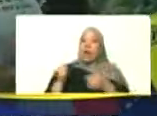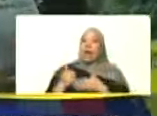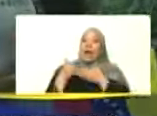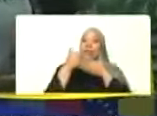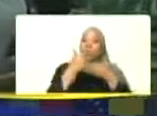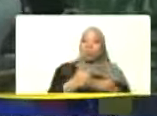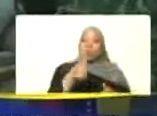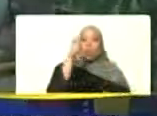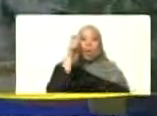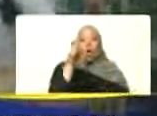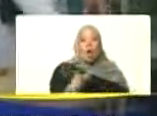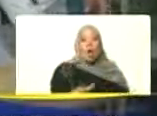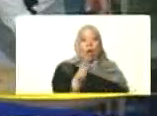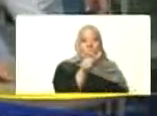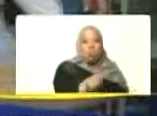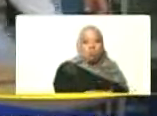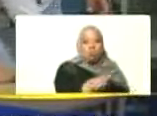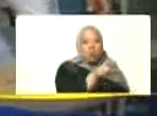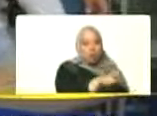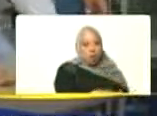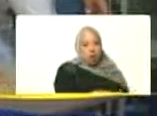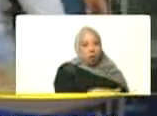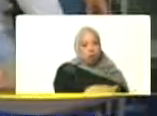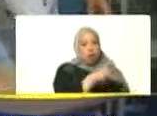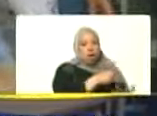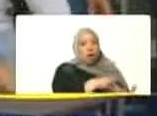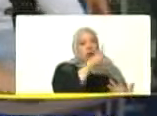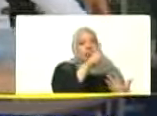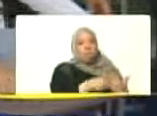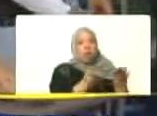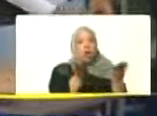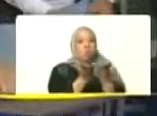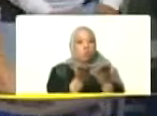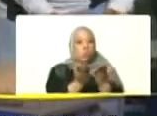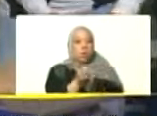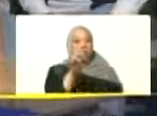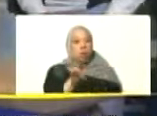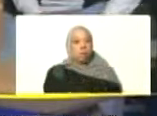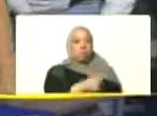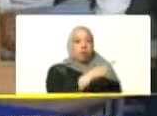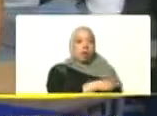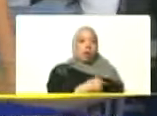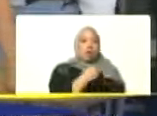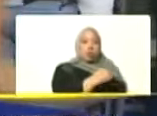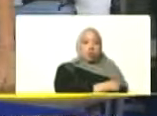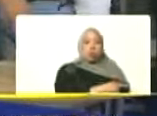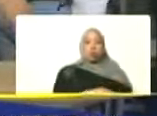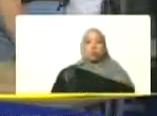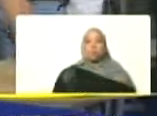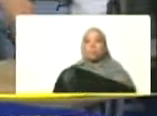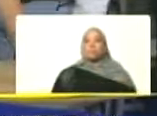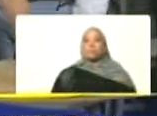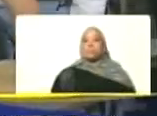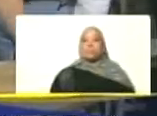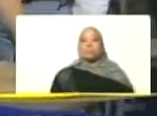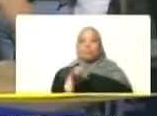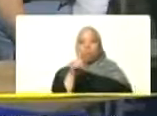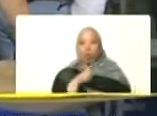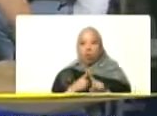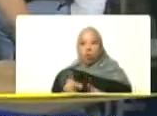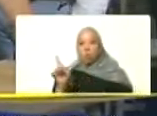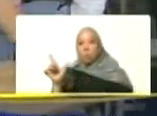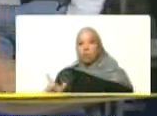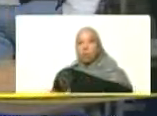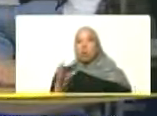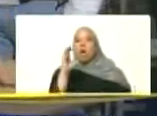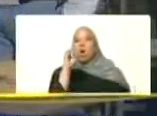este plan tan especial que van para las escuelas y para los centros de salud. Así es, mi presidente. Aquí está conmigo Omar. Fíjate